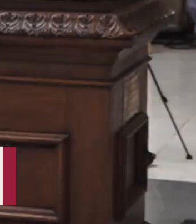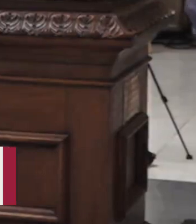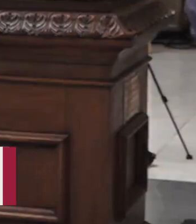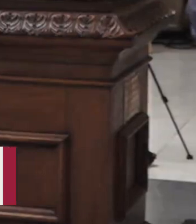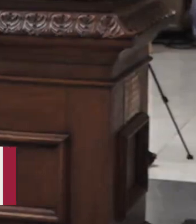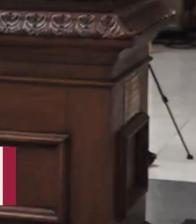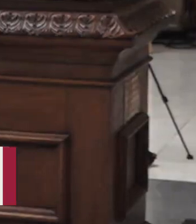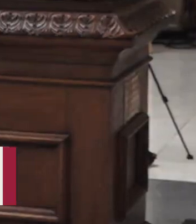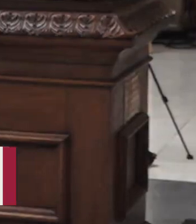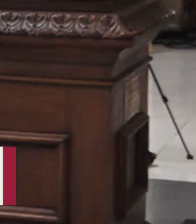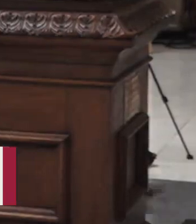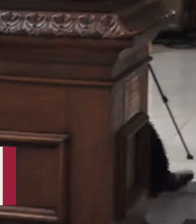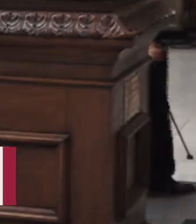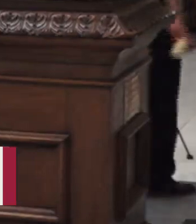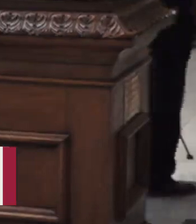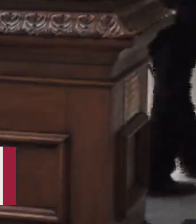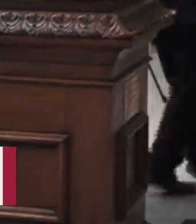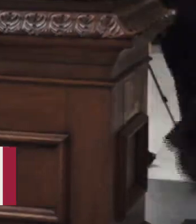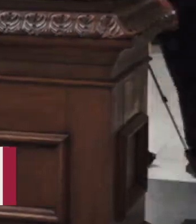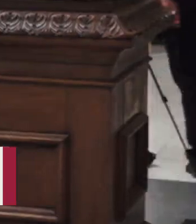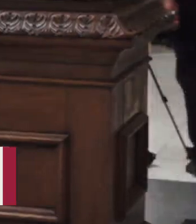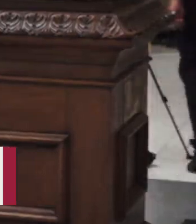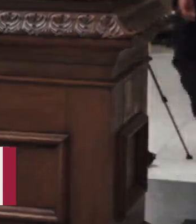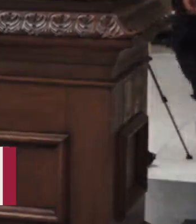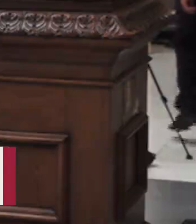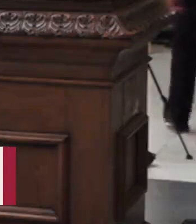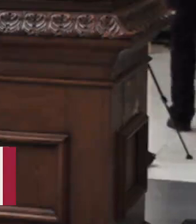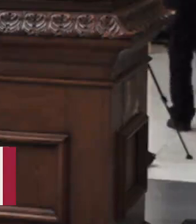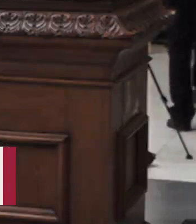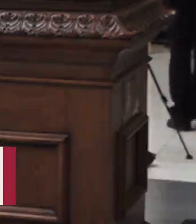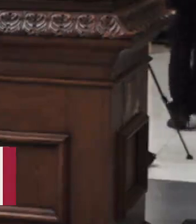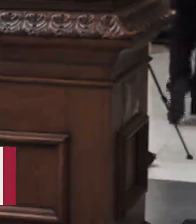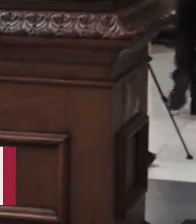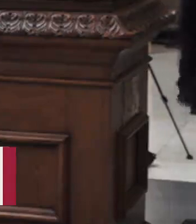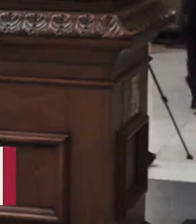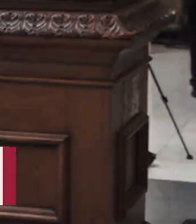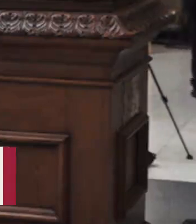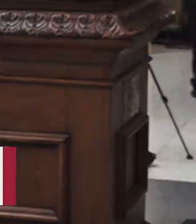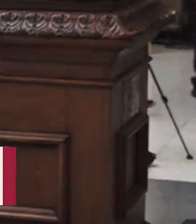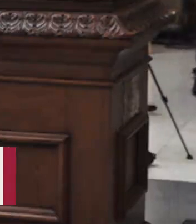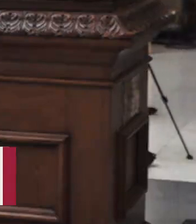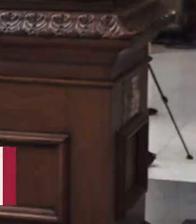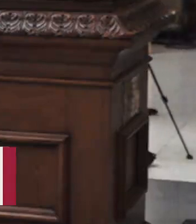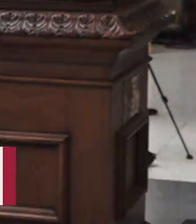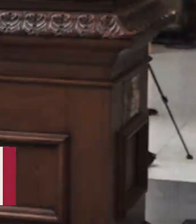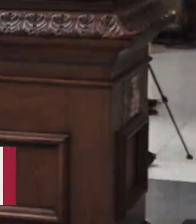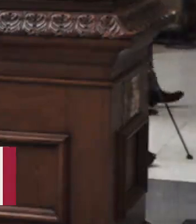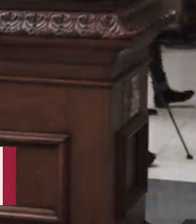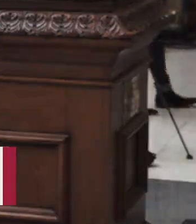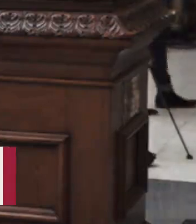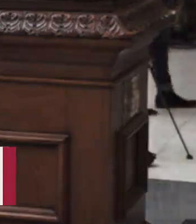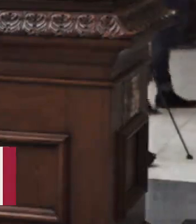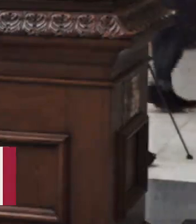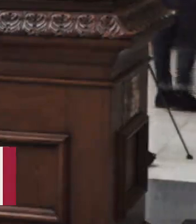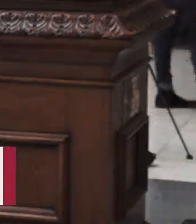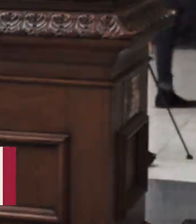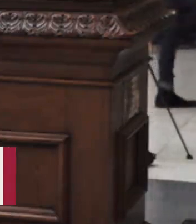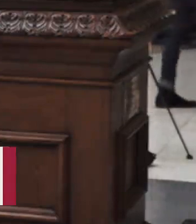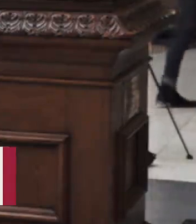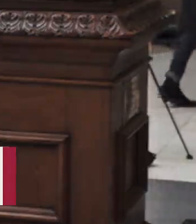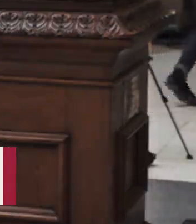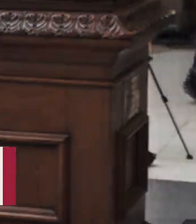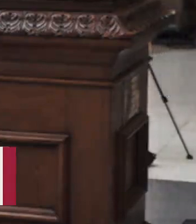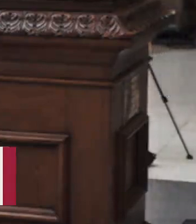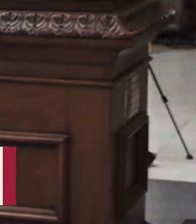¿Y quiénes son los que levantan en el fondo esta inquietud de decir que son los que pagan todo lo que les corresponde, pero nunca se